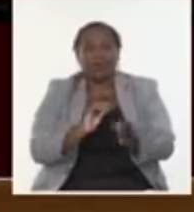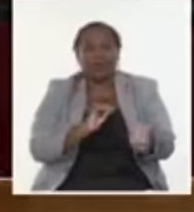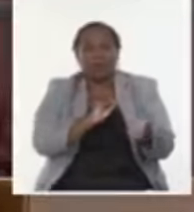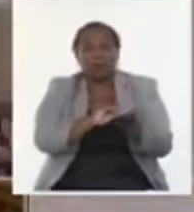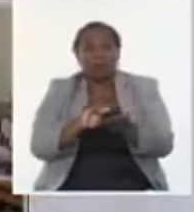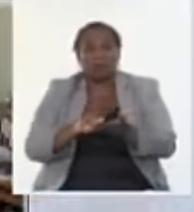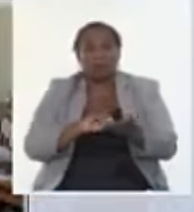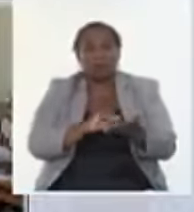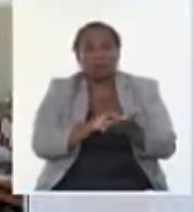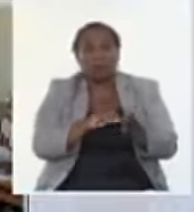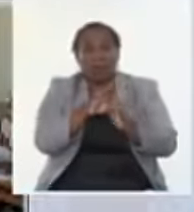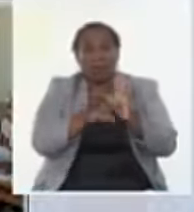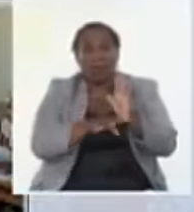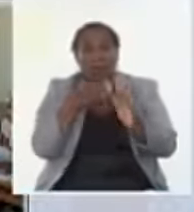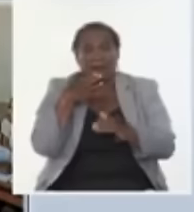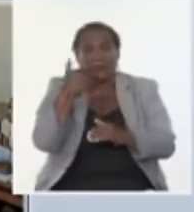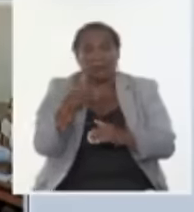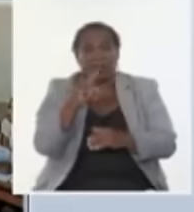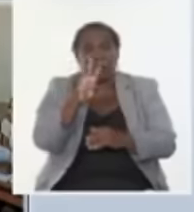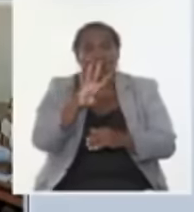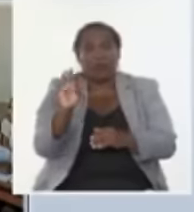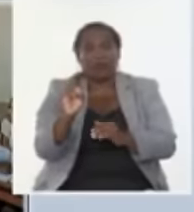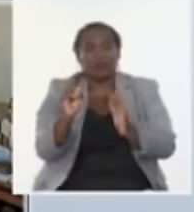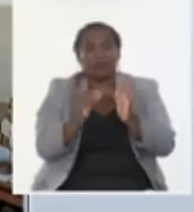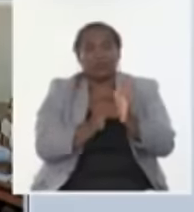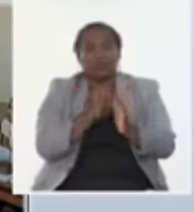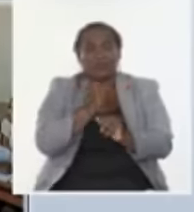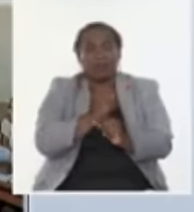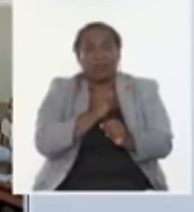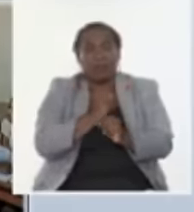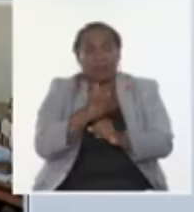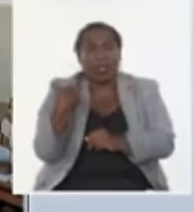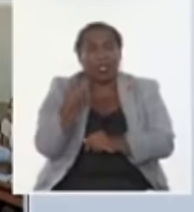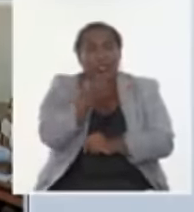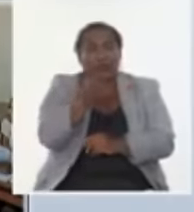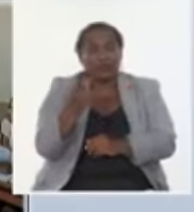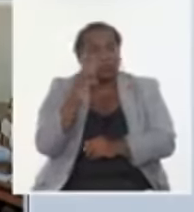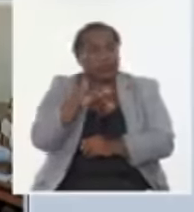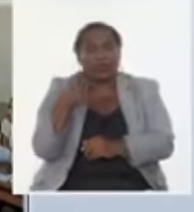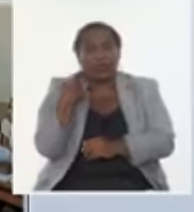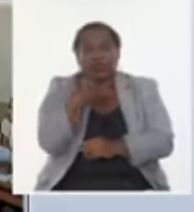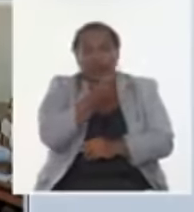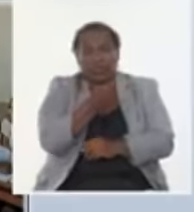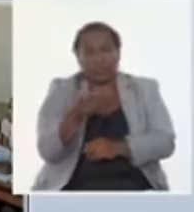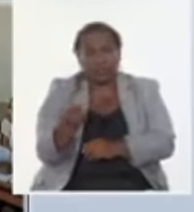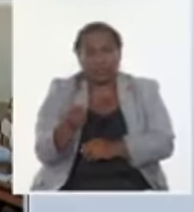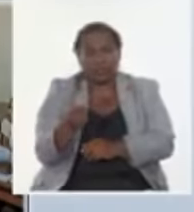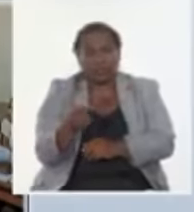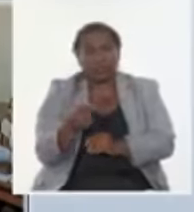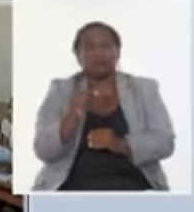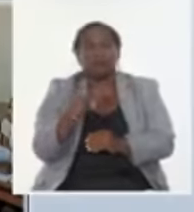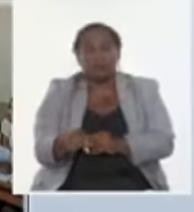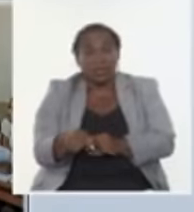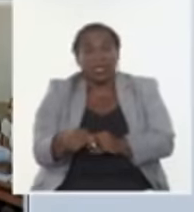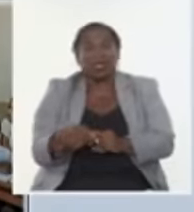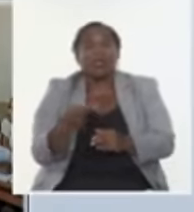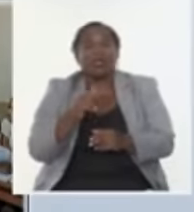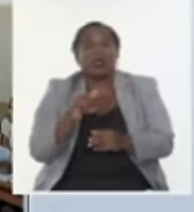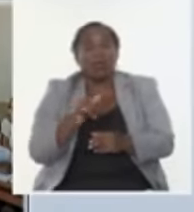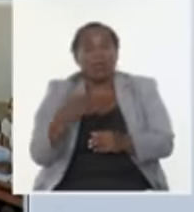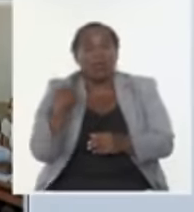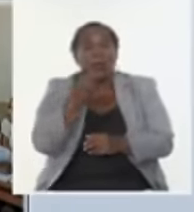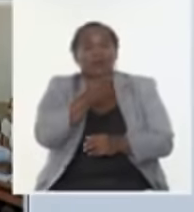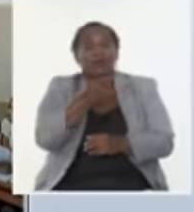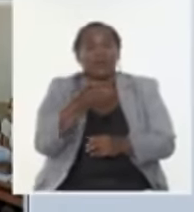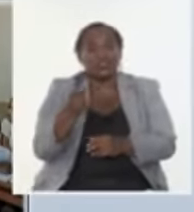se beneficiaron 400.000 trabajadores, docentes y no docentes. Se ralentizó el éxodo de los